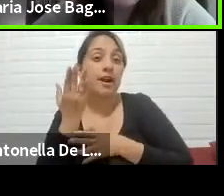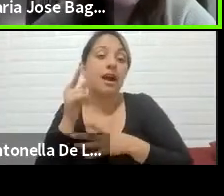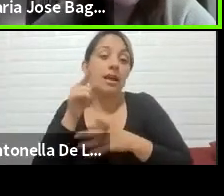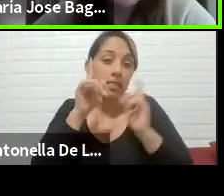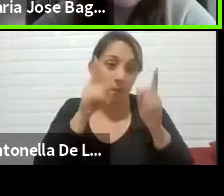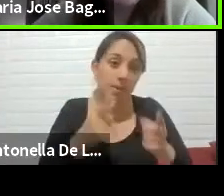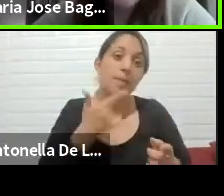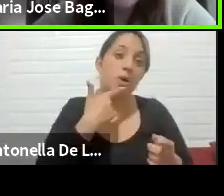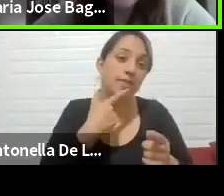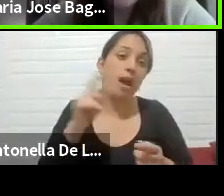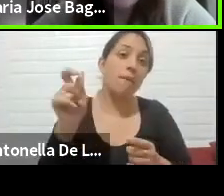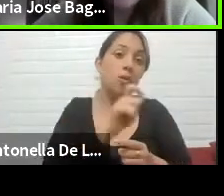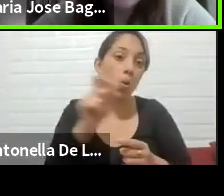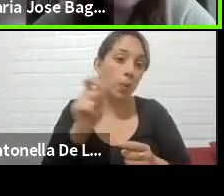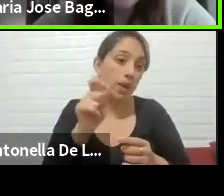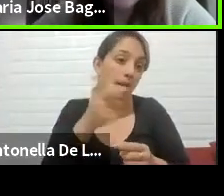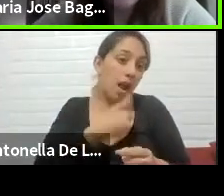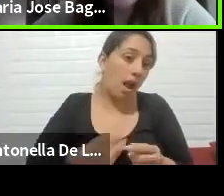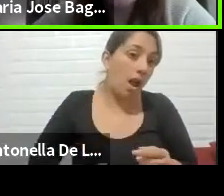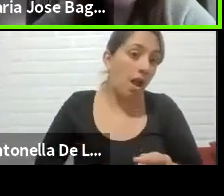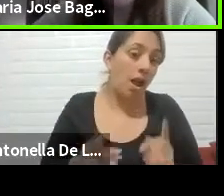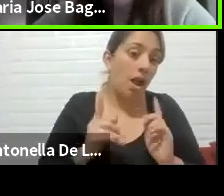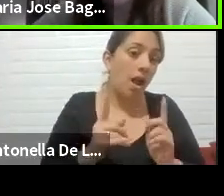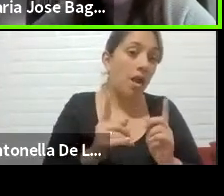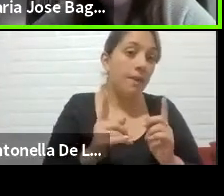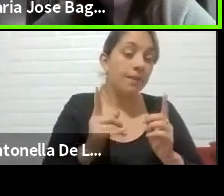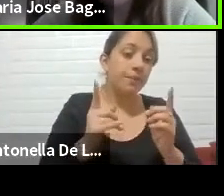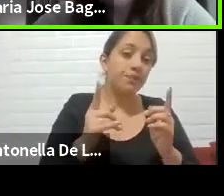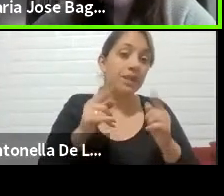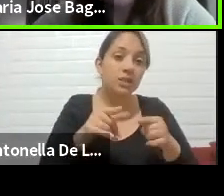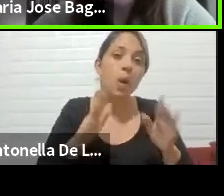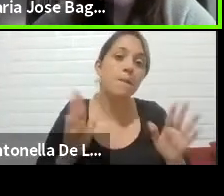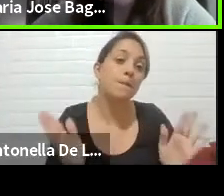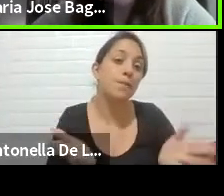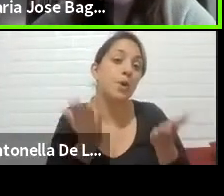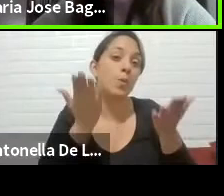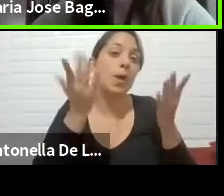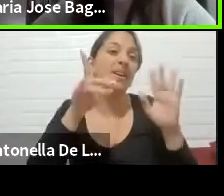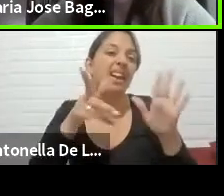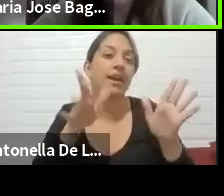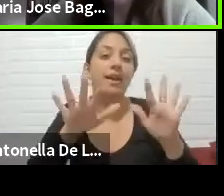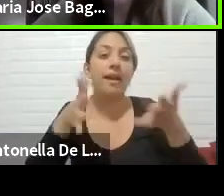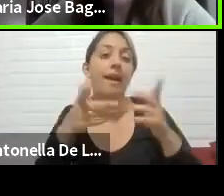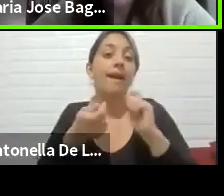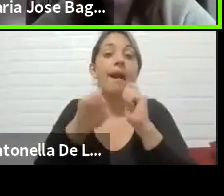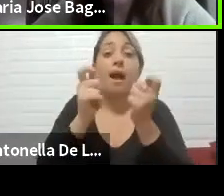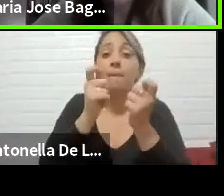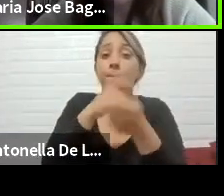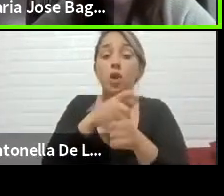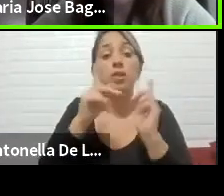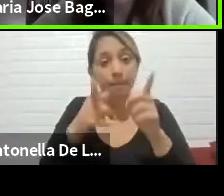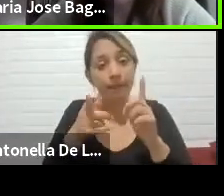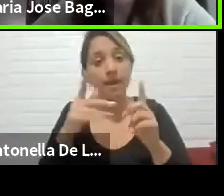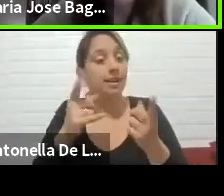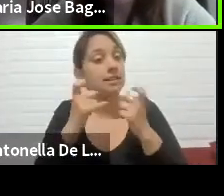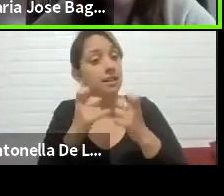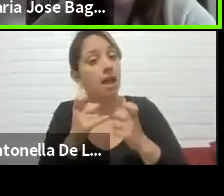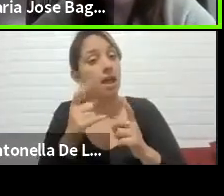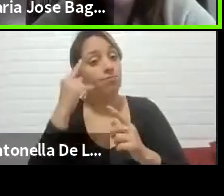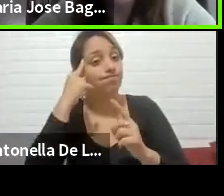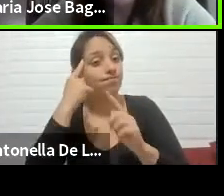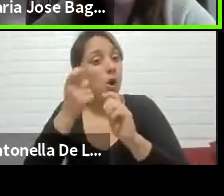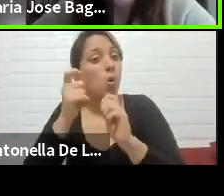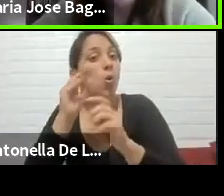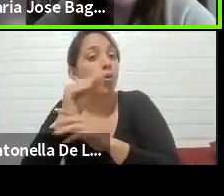pública también promueve cambios que también son cambios culturales, es decir,